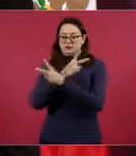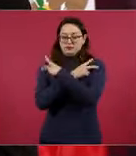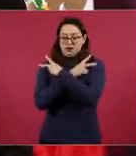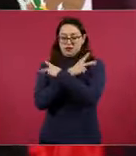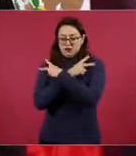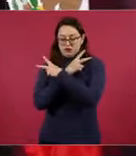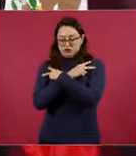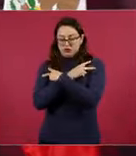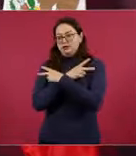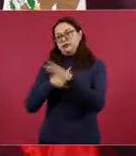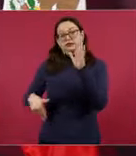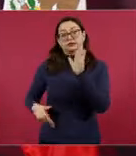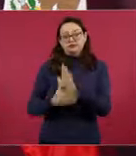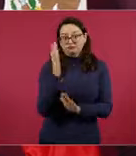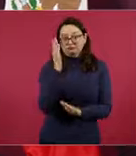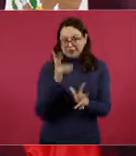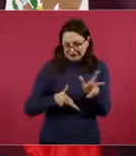todavía funcionaba